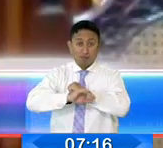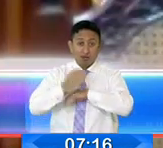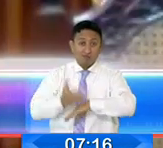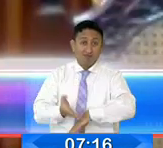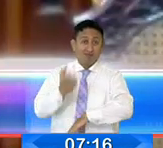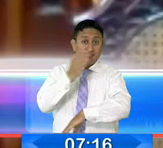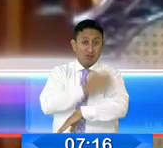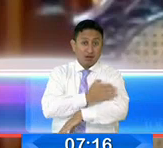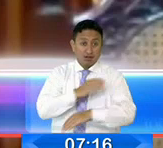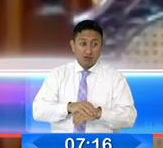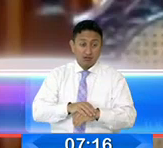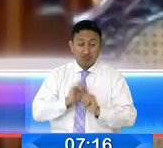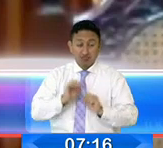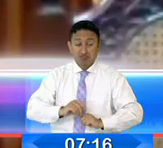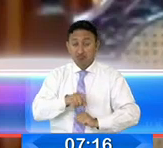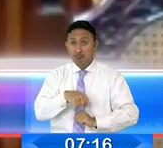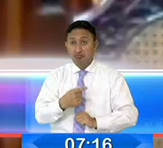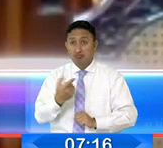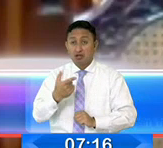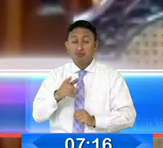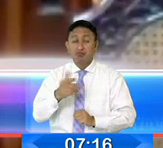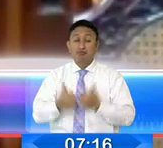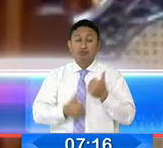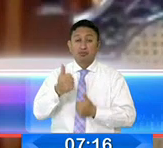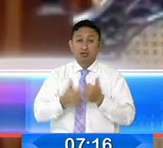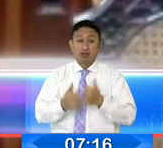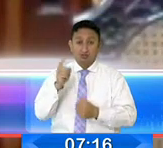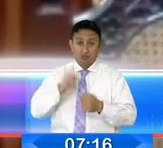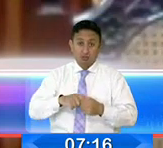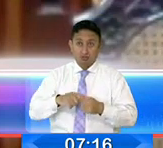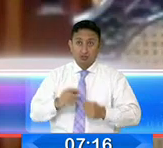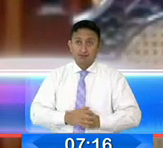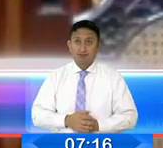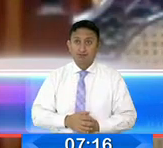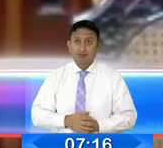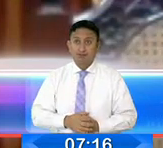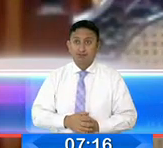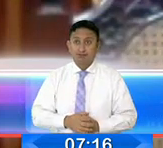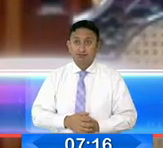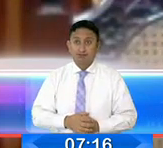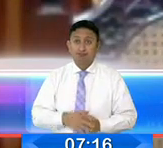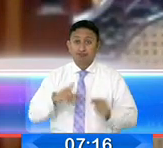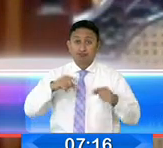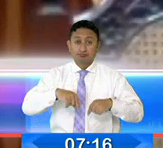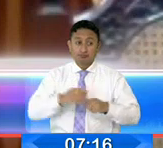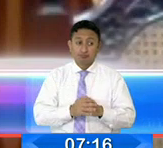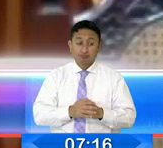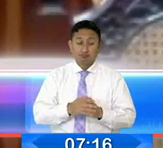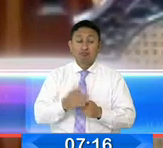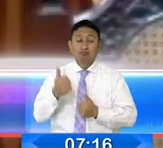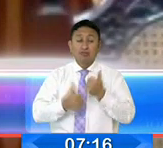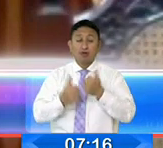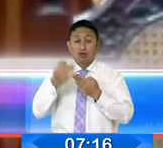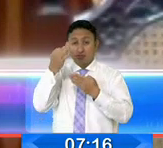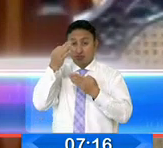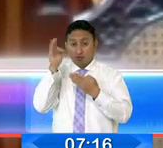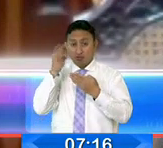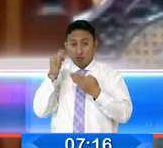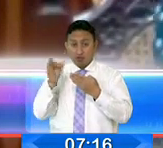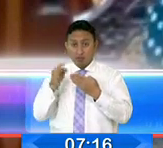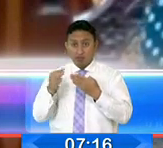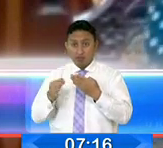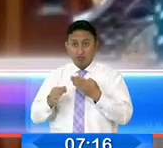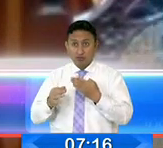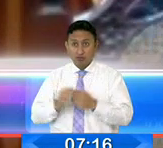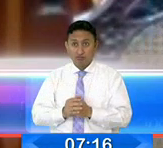que se pueda generar por parte de los precandidatos. Una vez que se califiquen las candidaturas, todo lo que